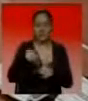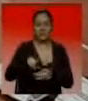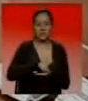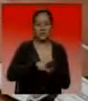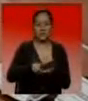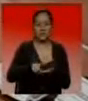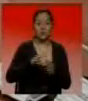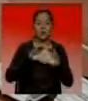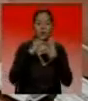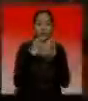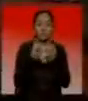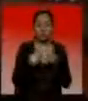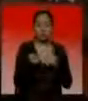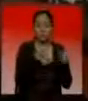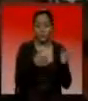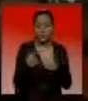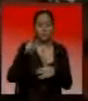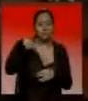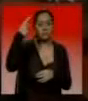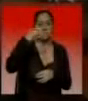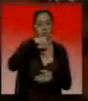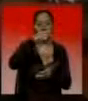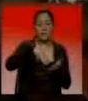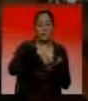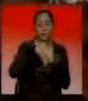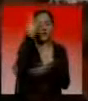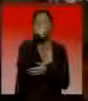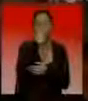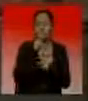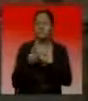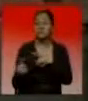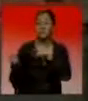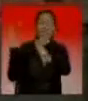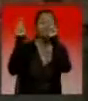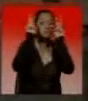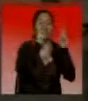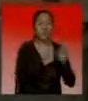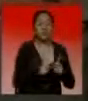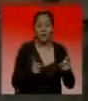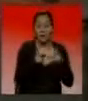de la comisión planean ir a Manabí y Esmeraldas a recoger